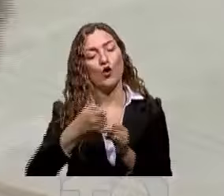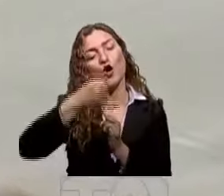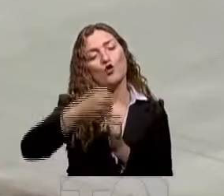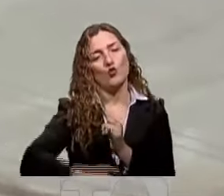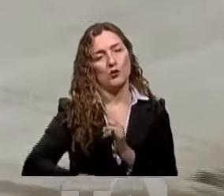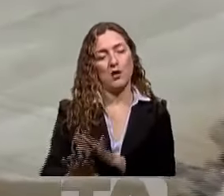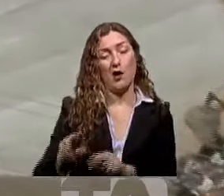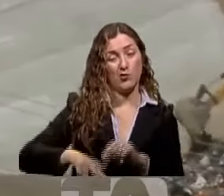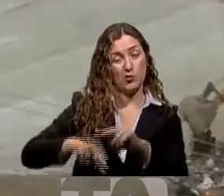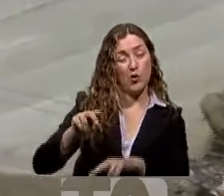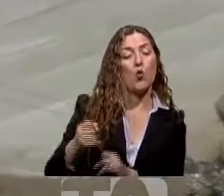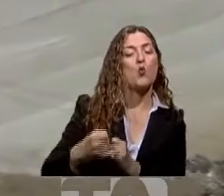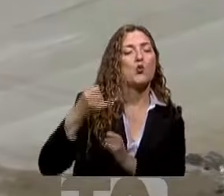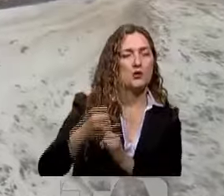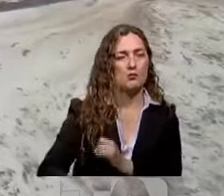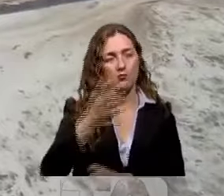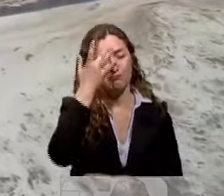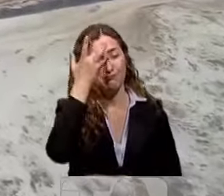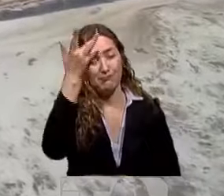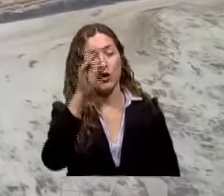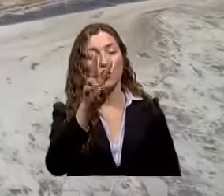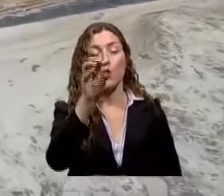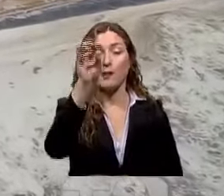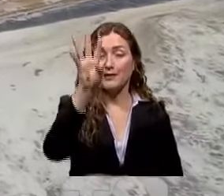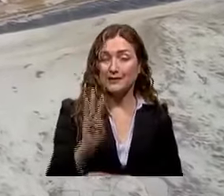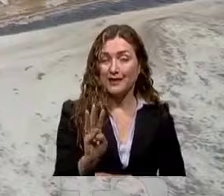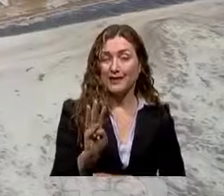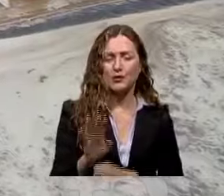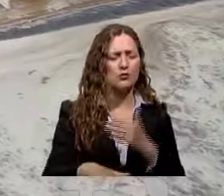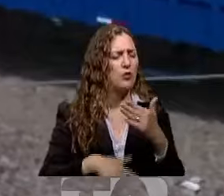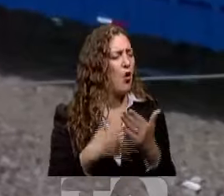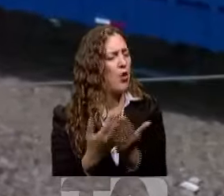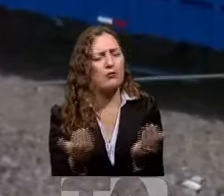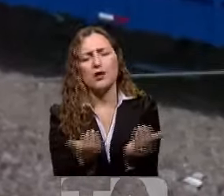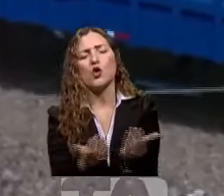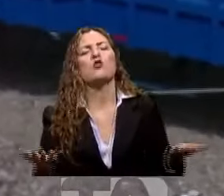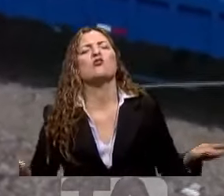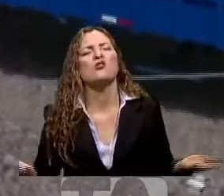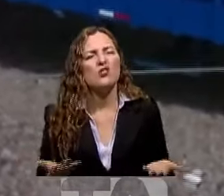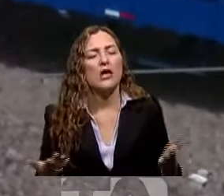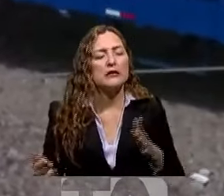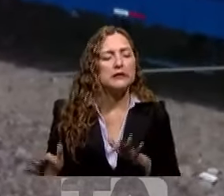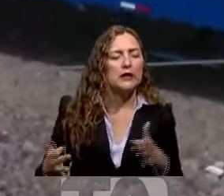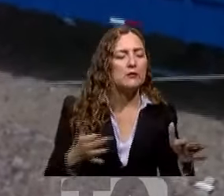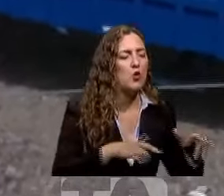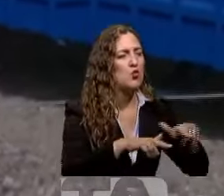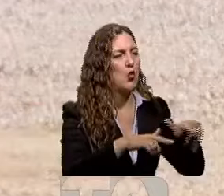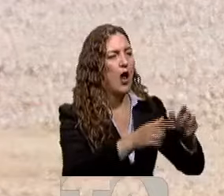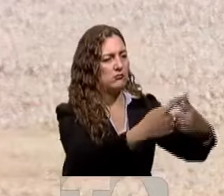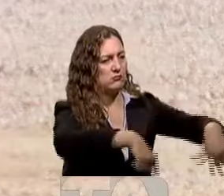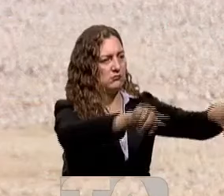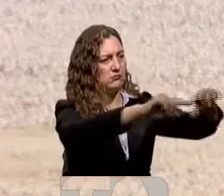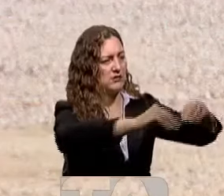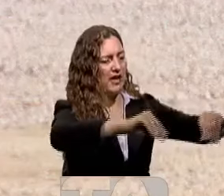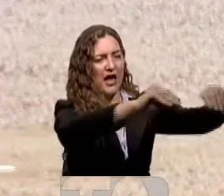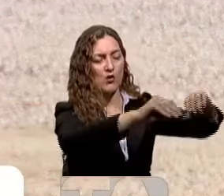cubeto que construye el municipio porque a partir de 2026 los residuos sólidos serán tratados en un complejo ambiental